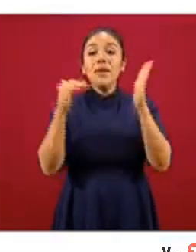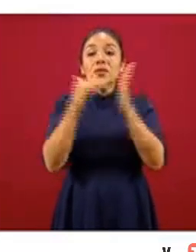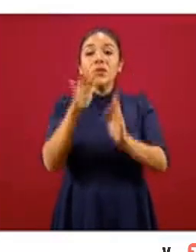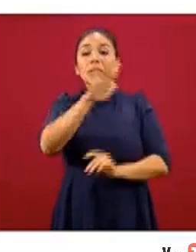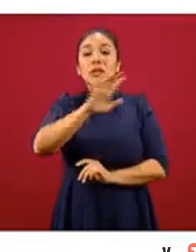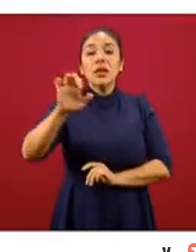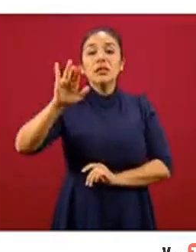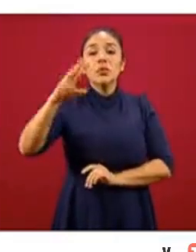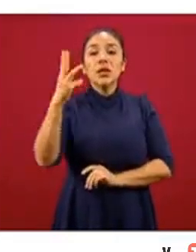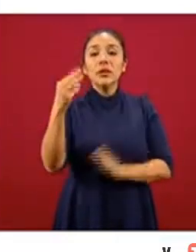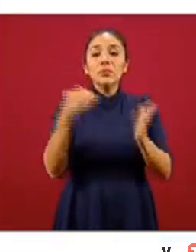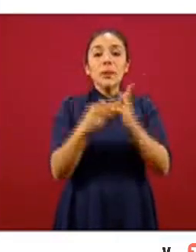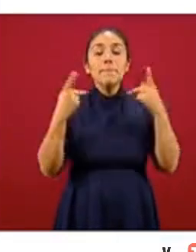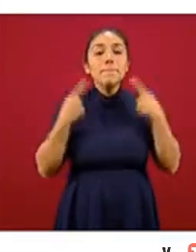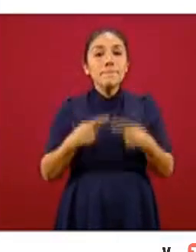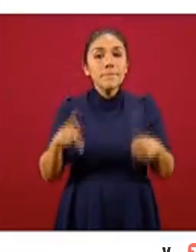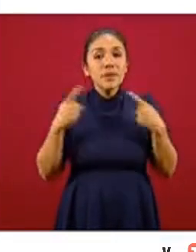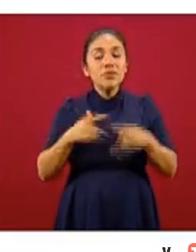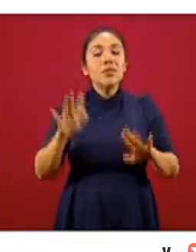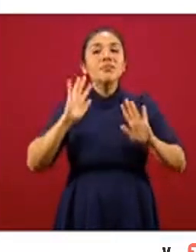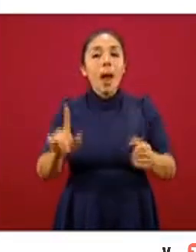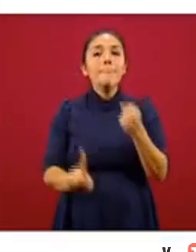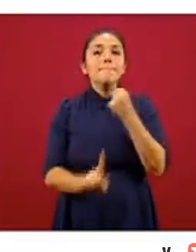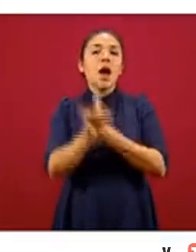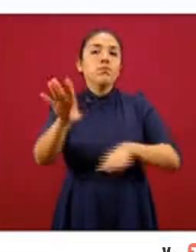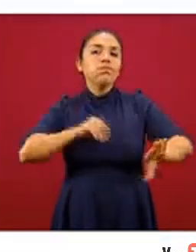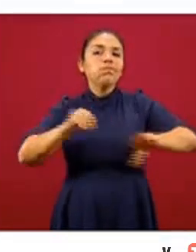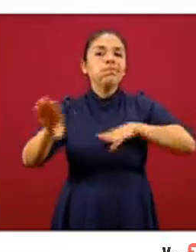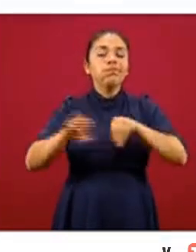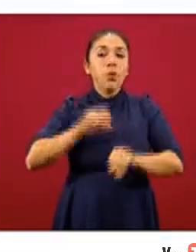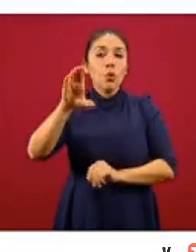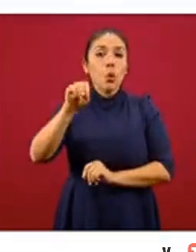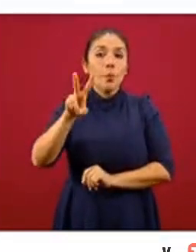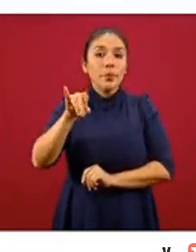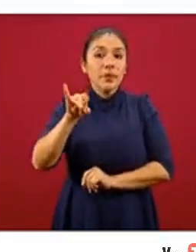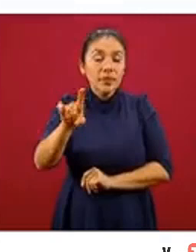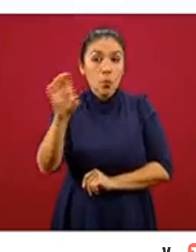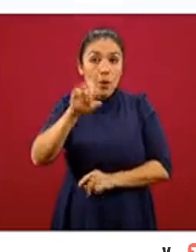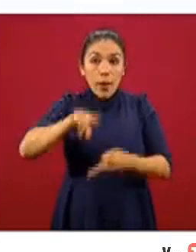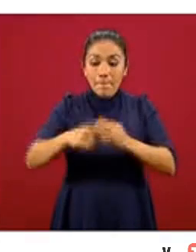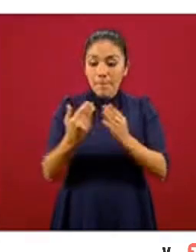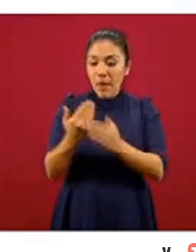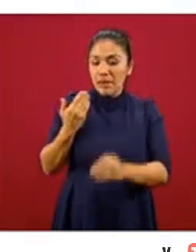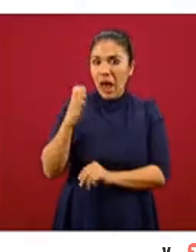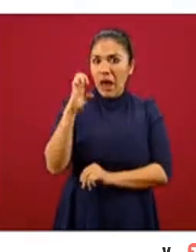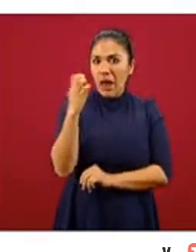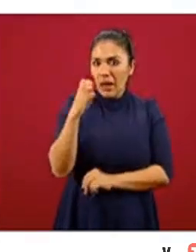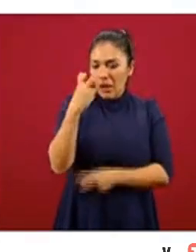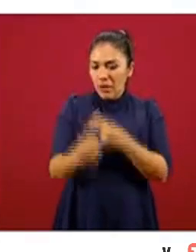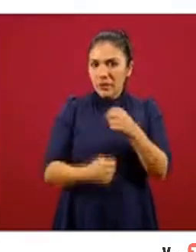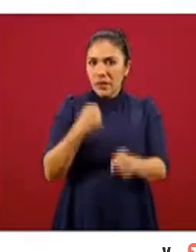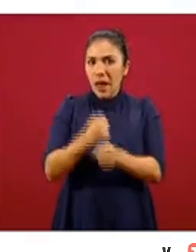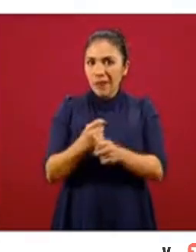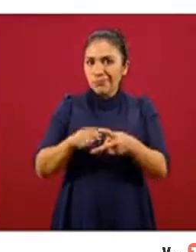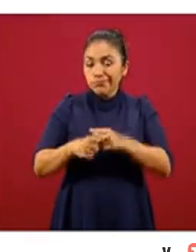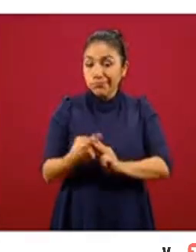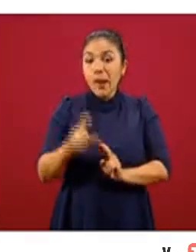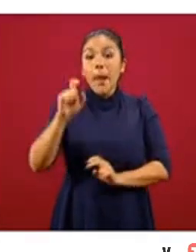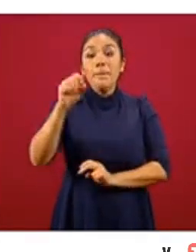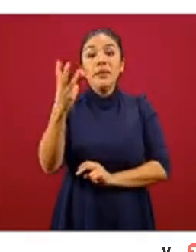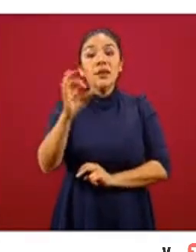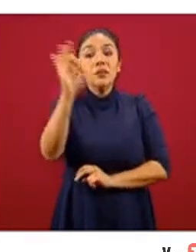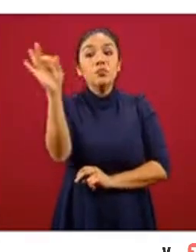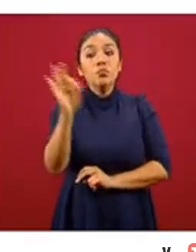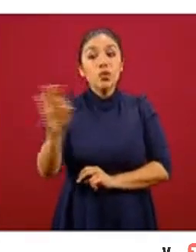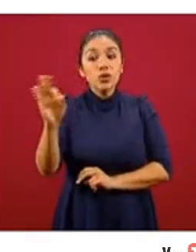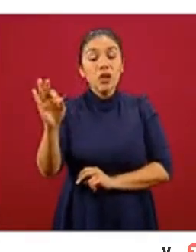7,553,000 personas han tenido COVID desde que empezó la epidemia a inicios de enero de este año. 23% de ellas,